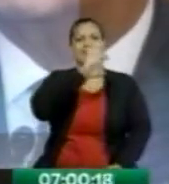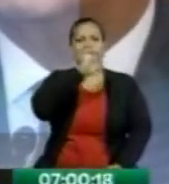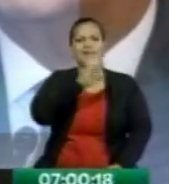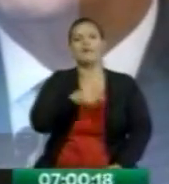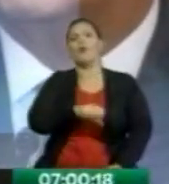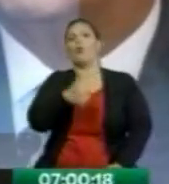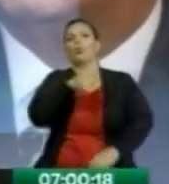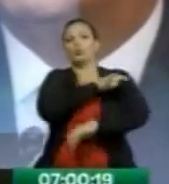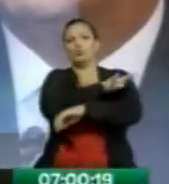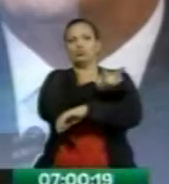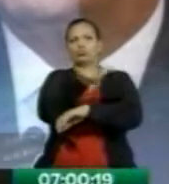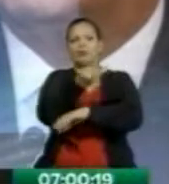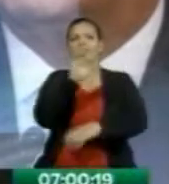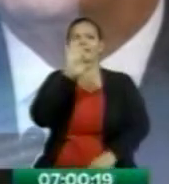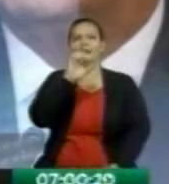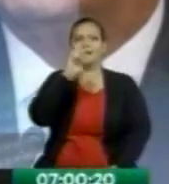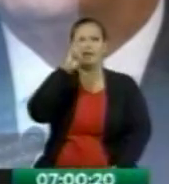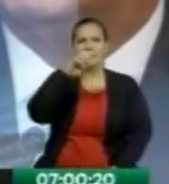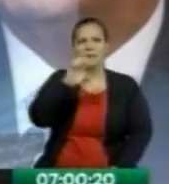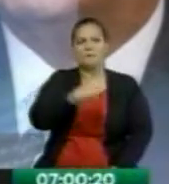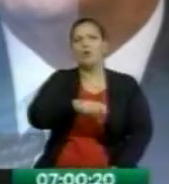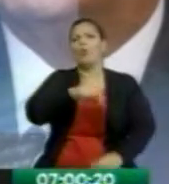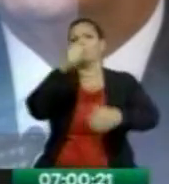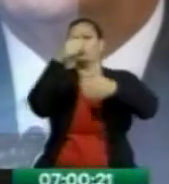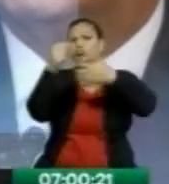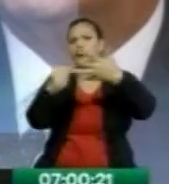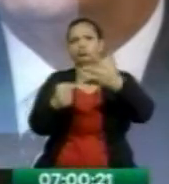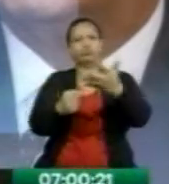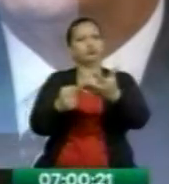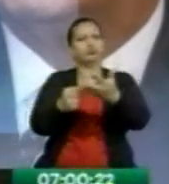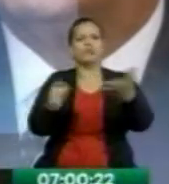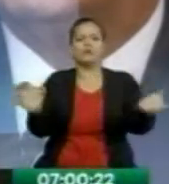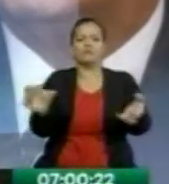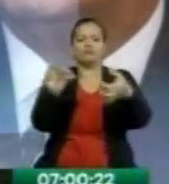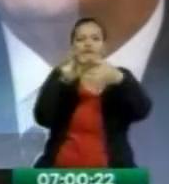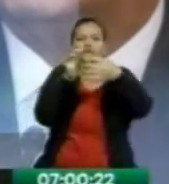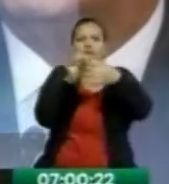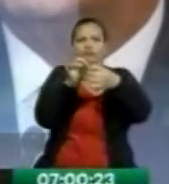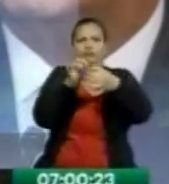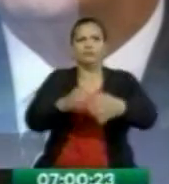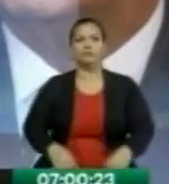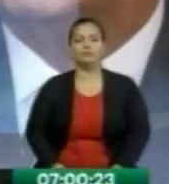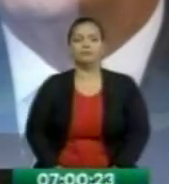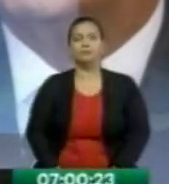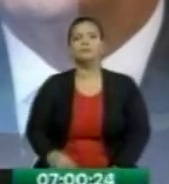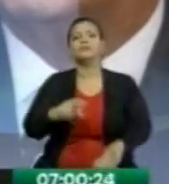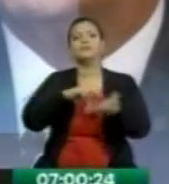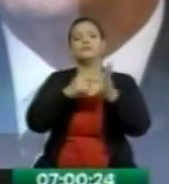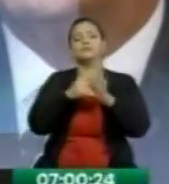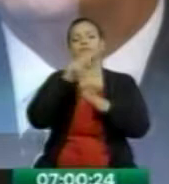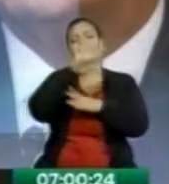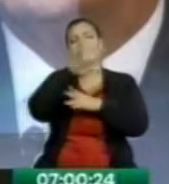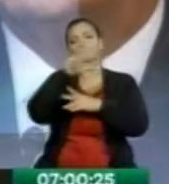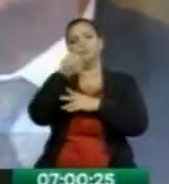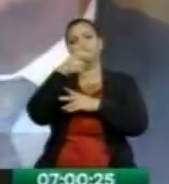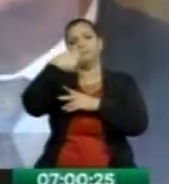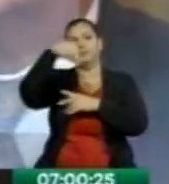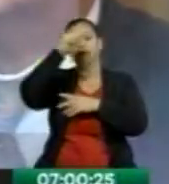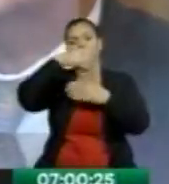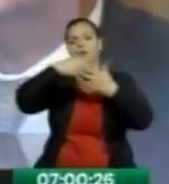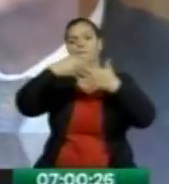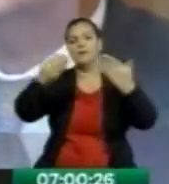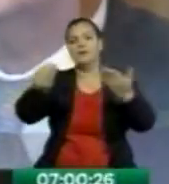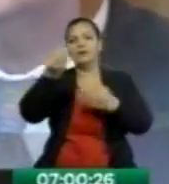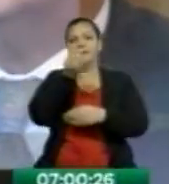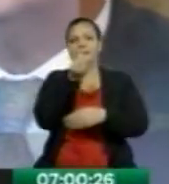correos del ecuador entre otras significará un ahorro de 350 millones de dólares al año se